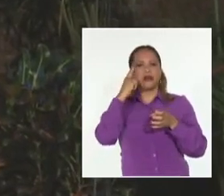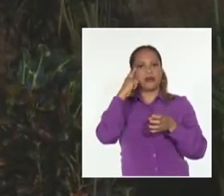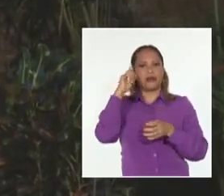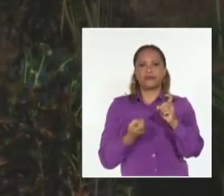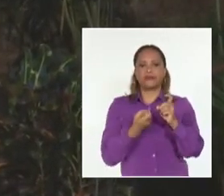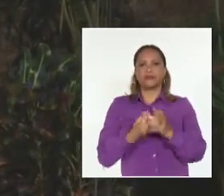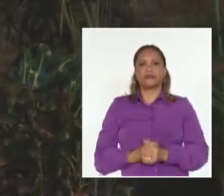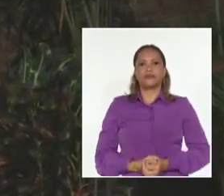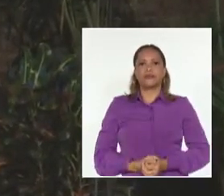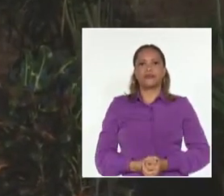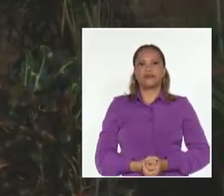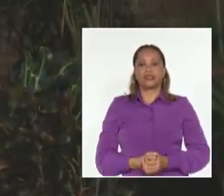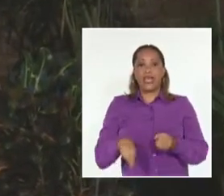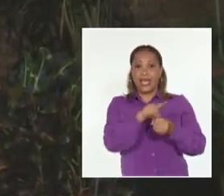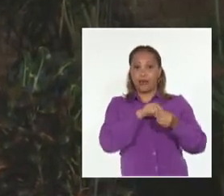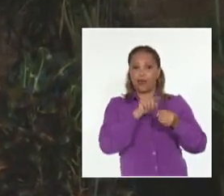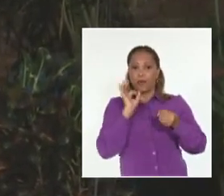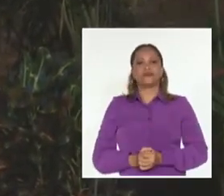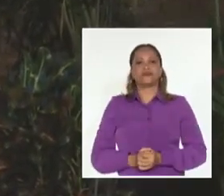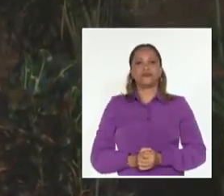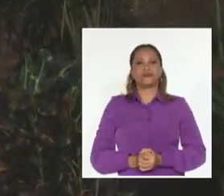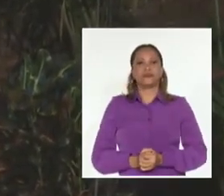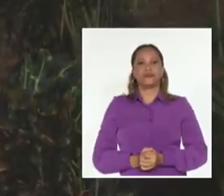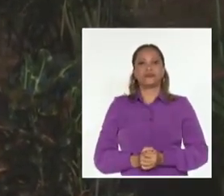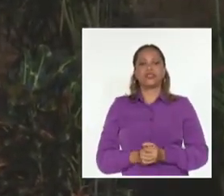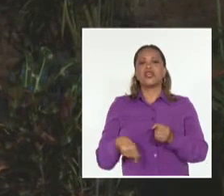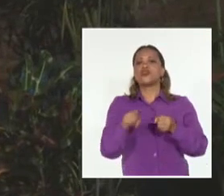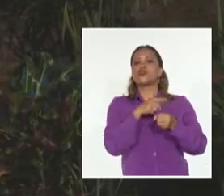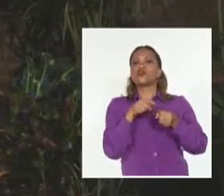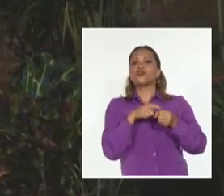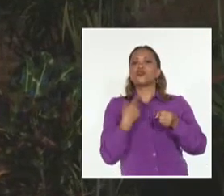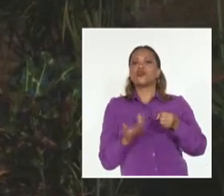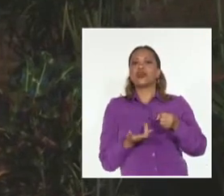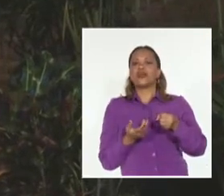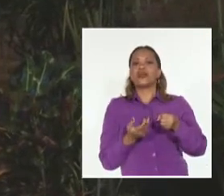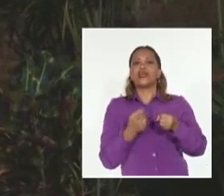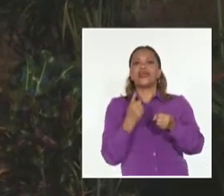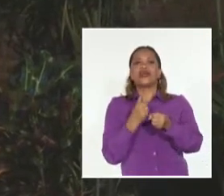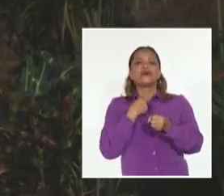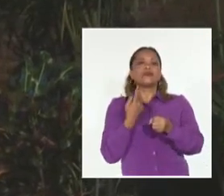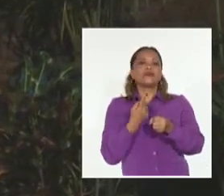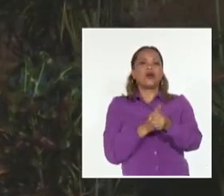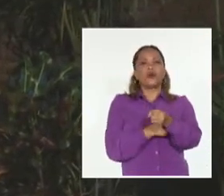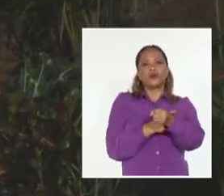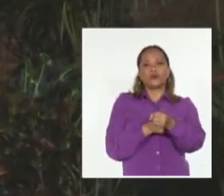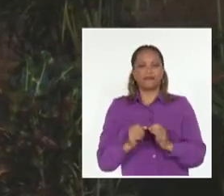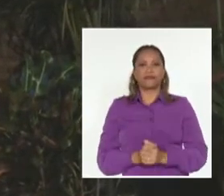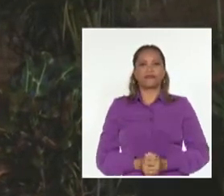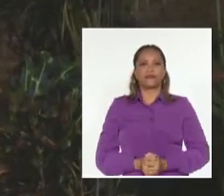el Caribe. Y en ese grupo somos el sur. Somos herederos de un pasado común como